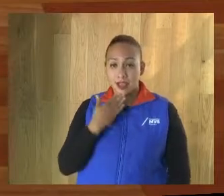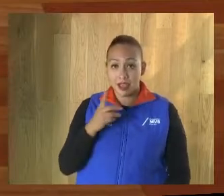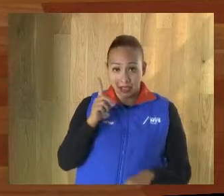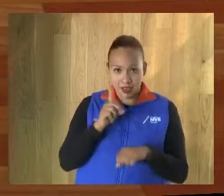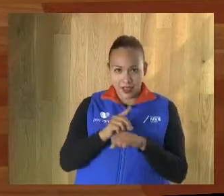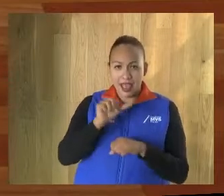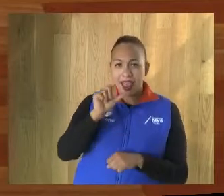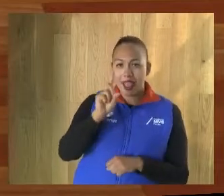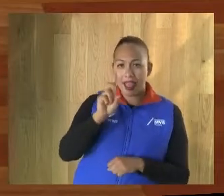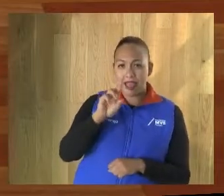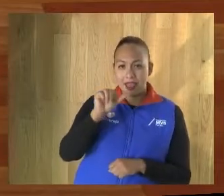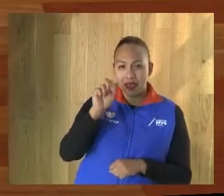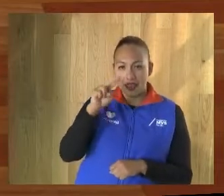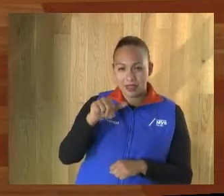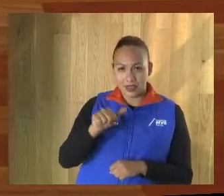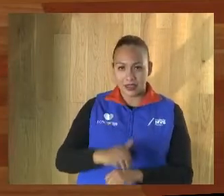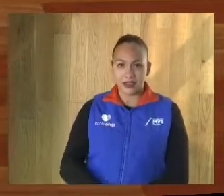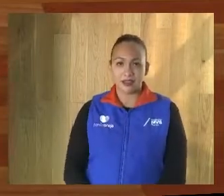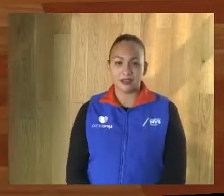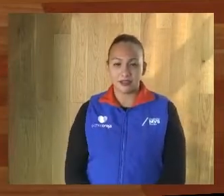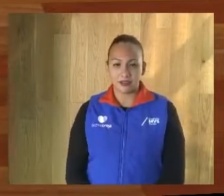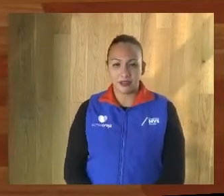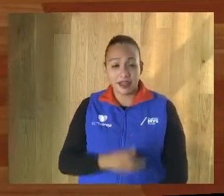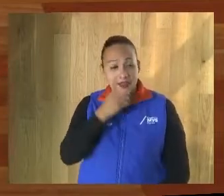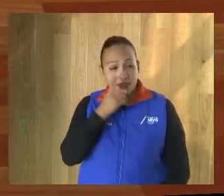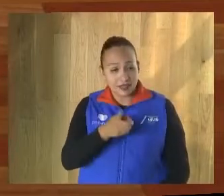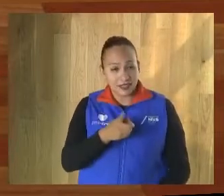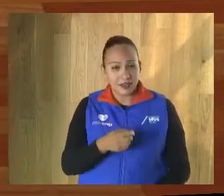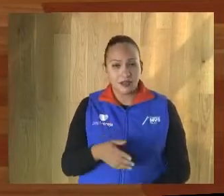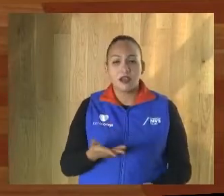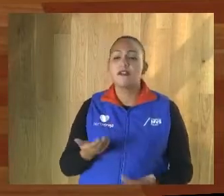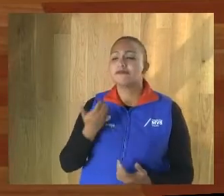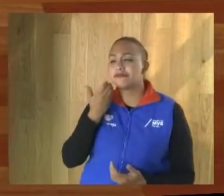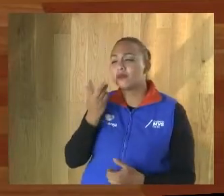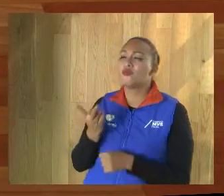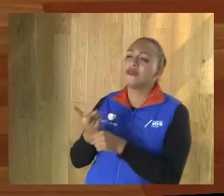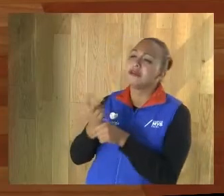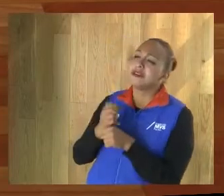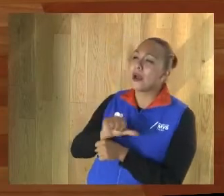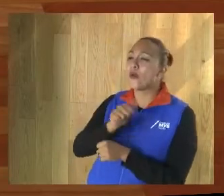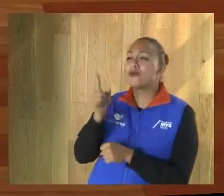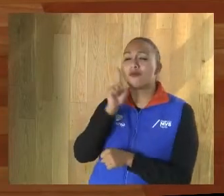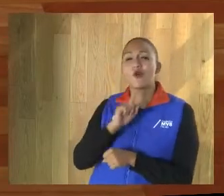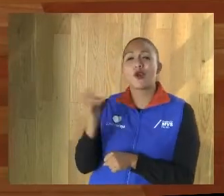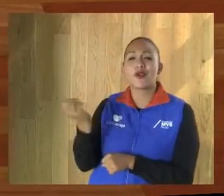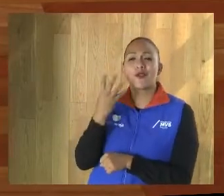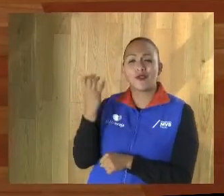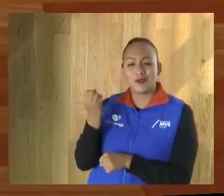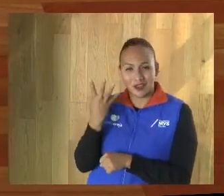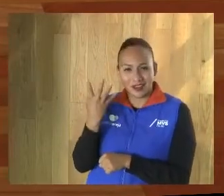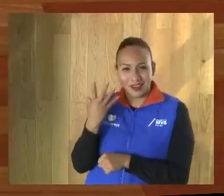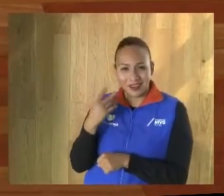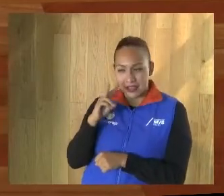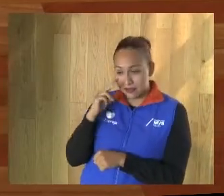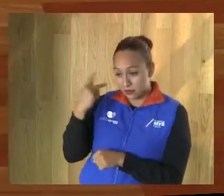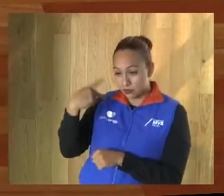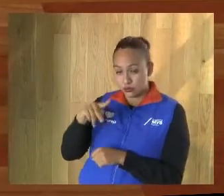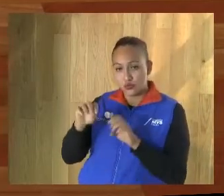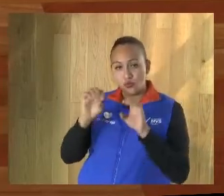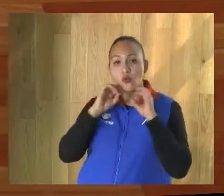Adriana Mendiolea Martínez nos comentaba que le gustaría invitar a una conferencista que tuvimos el día de ayer para su